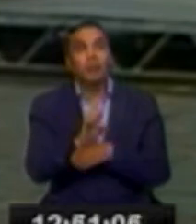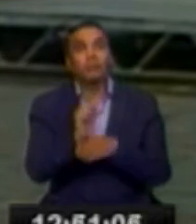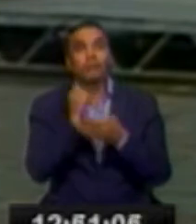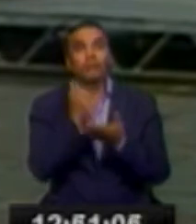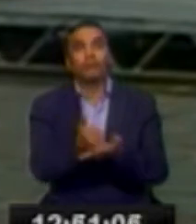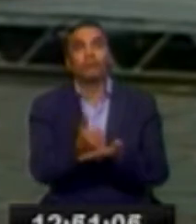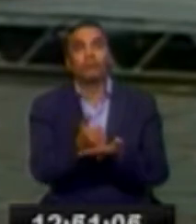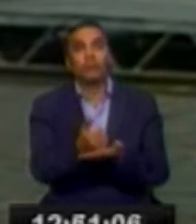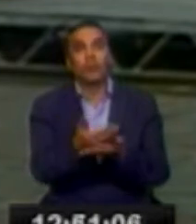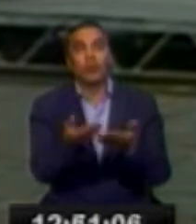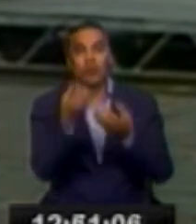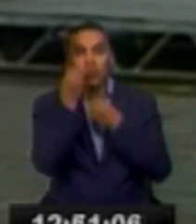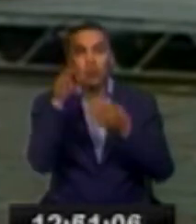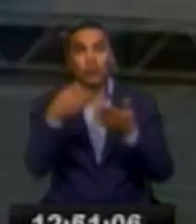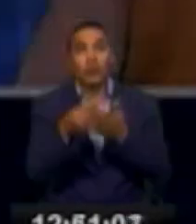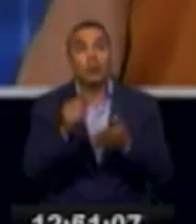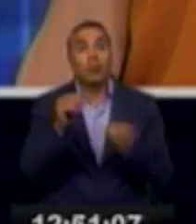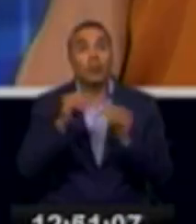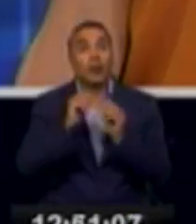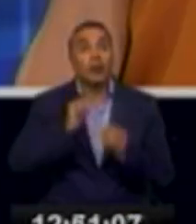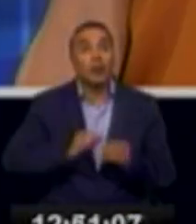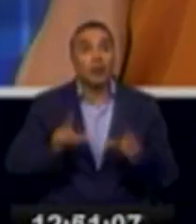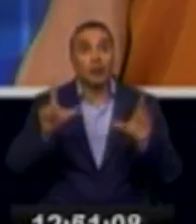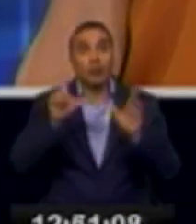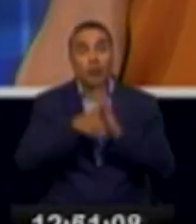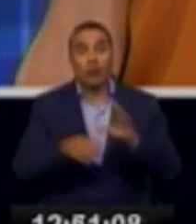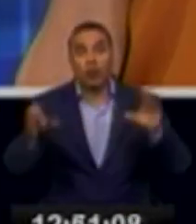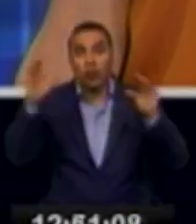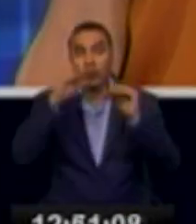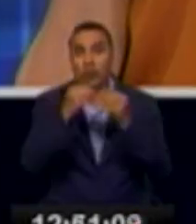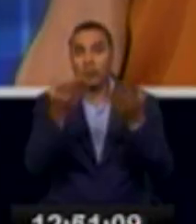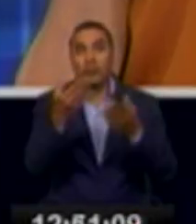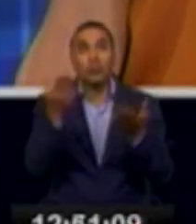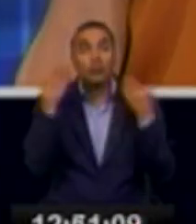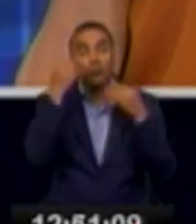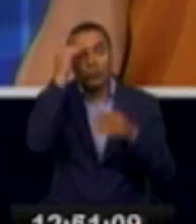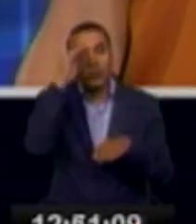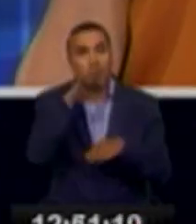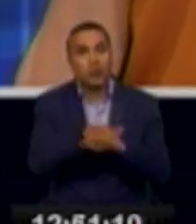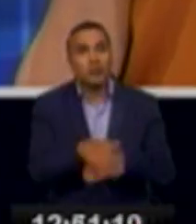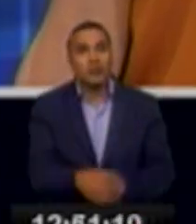información que yo les tengo, más detalles en la tercera emisión. Continúas tú con más información, Saskia. Buenas tardes.